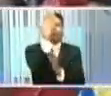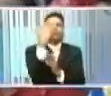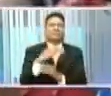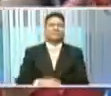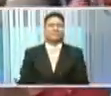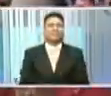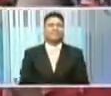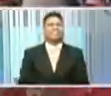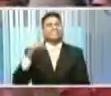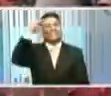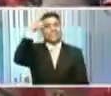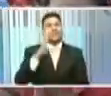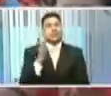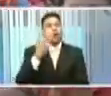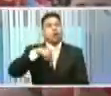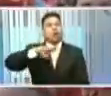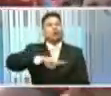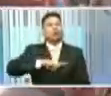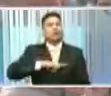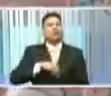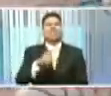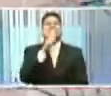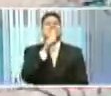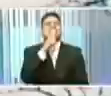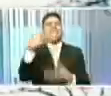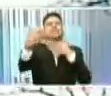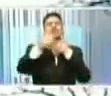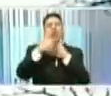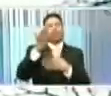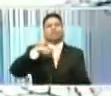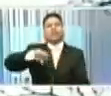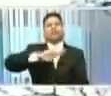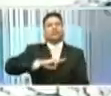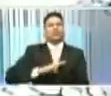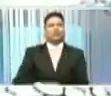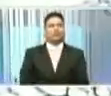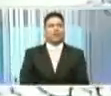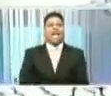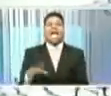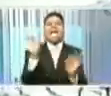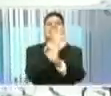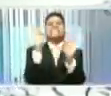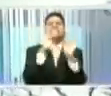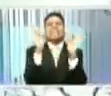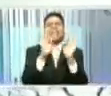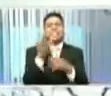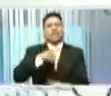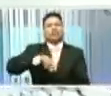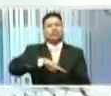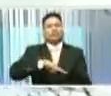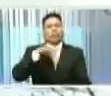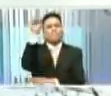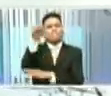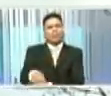Si Dios con nosotros, ¿quién contra nosotros? Nadie, somos invencibles.